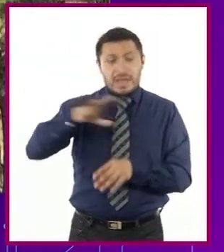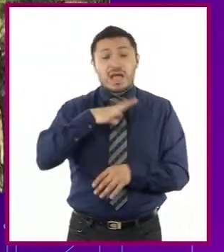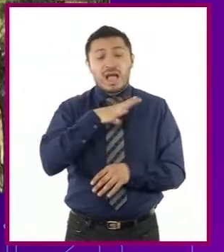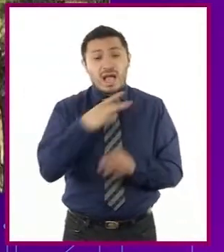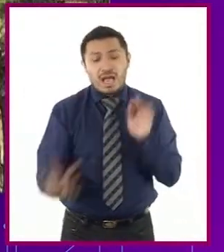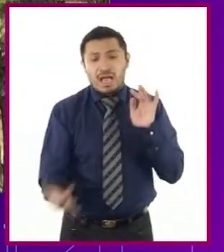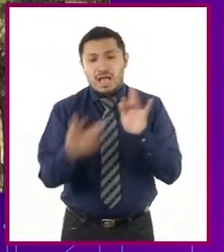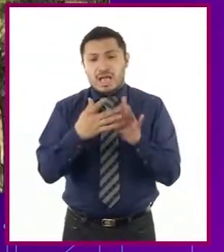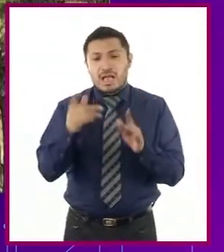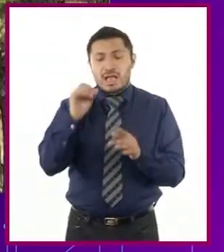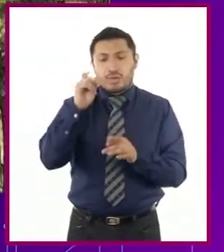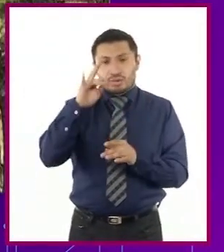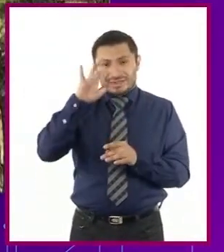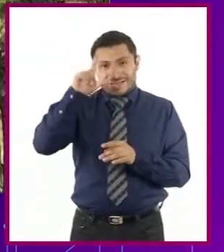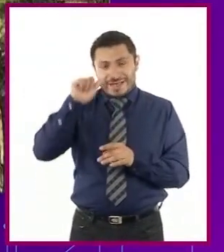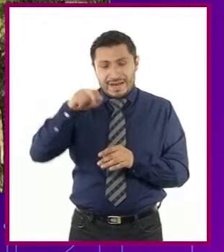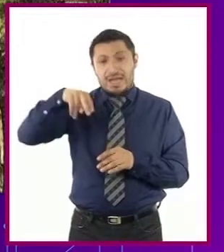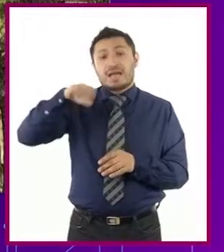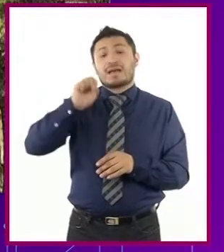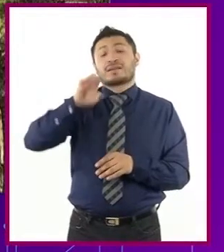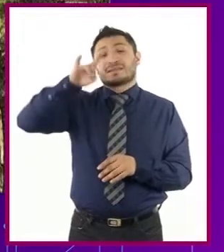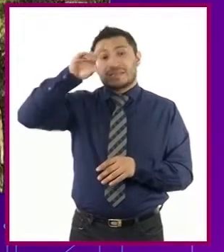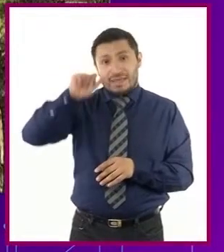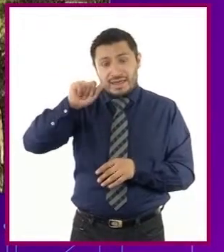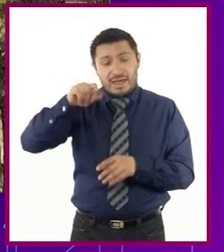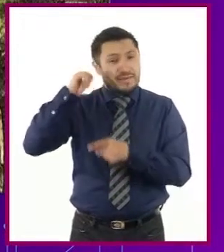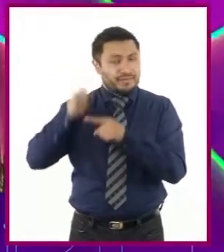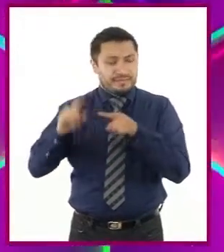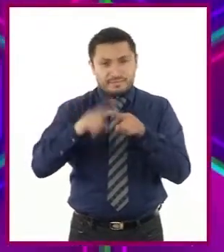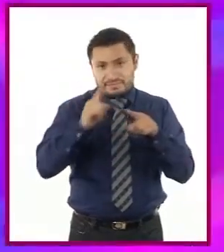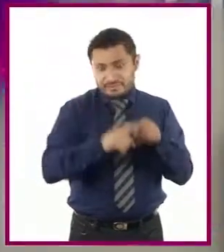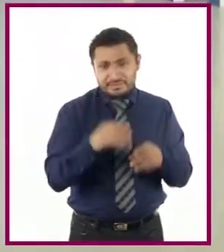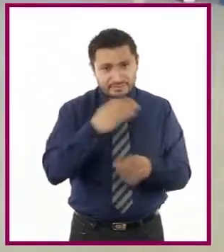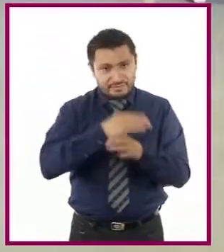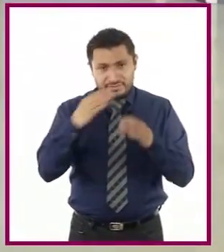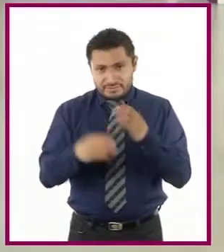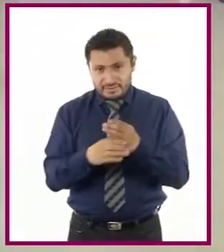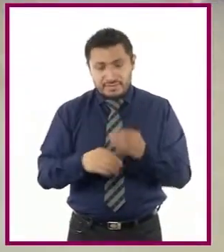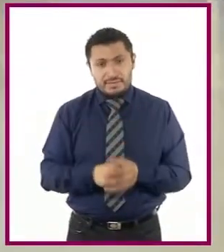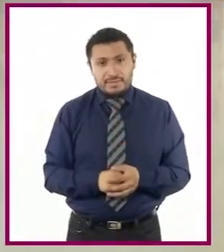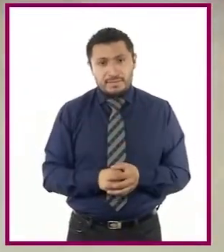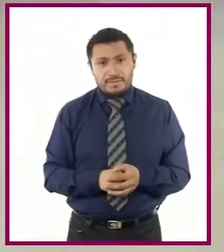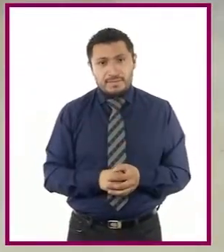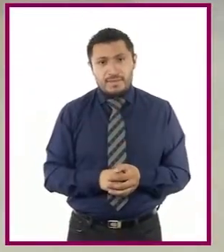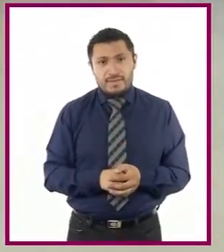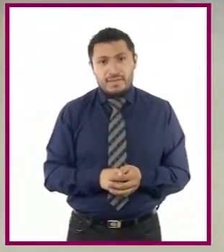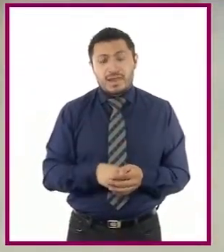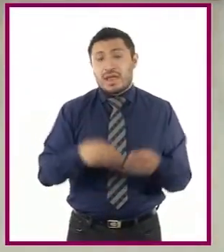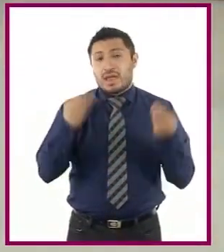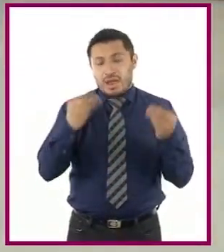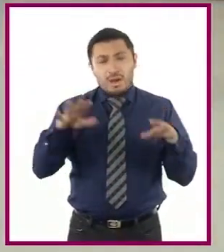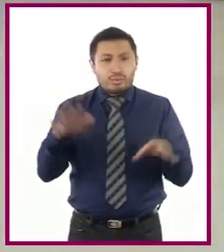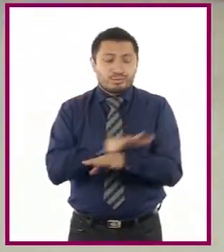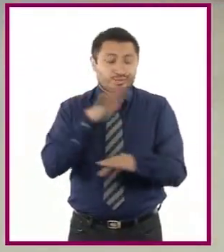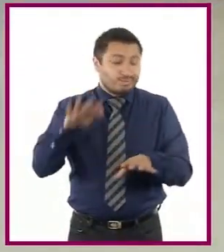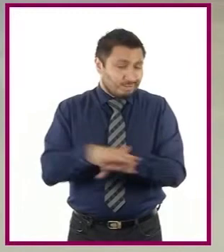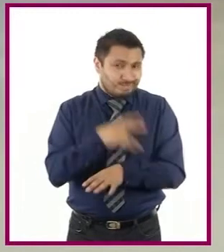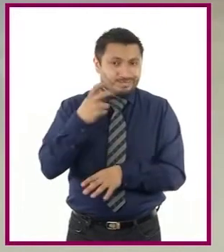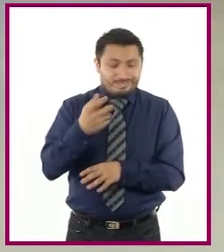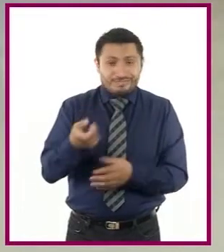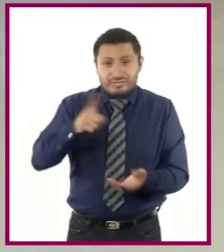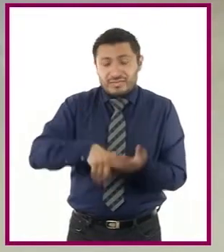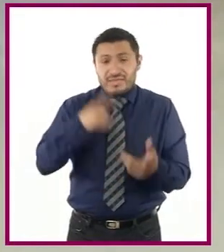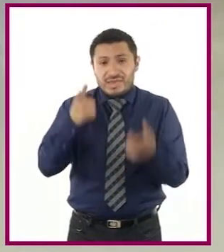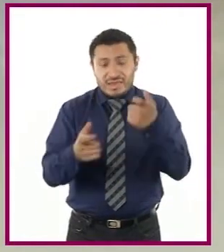arribaban porcelana, seda y especias. A pesar de los enormes cambios surgidos en la economía